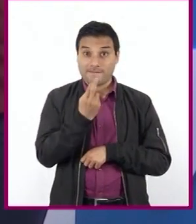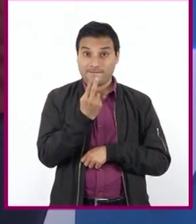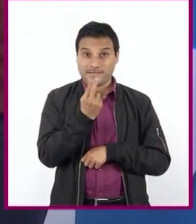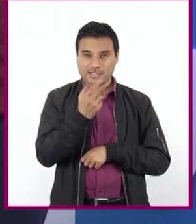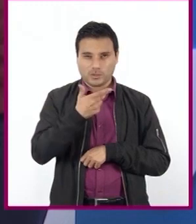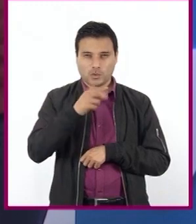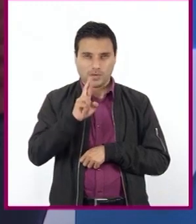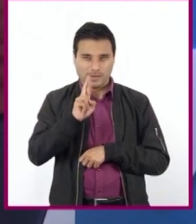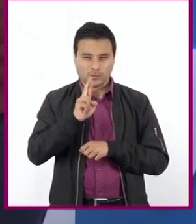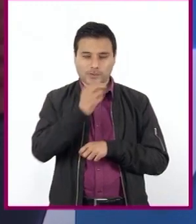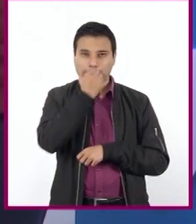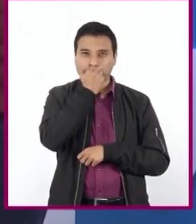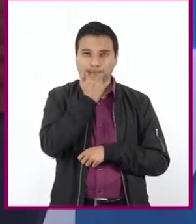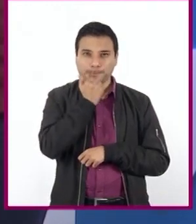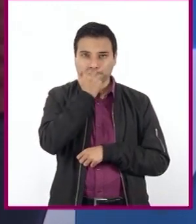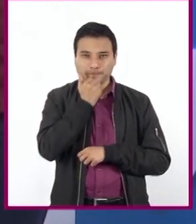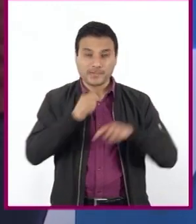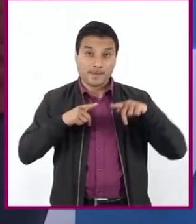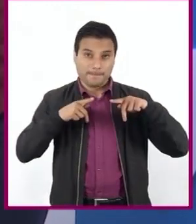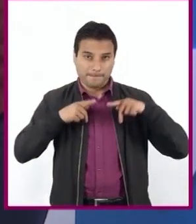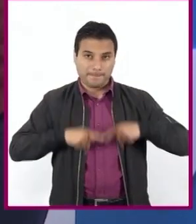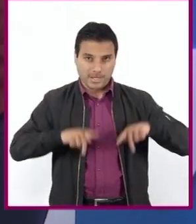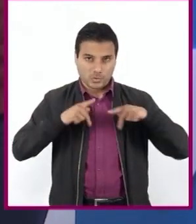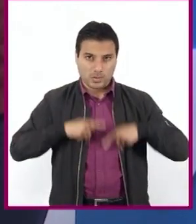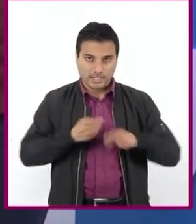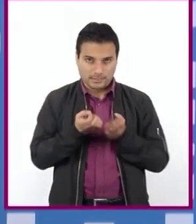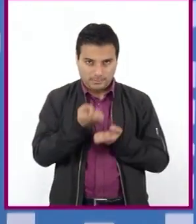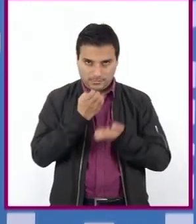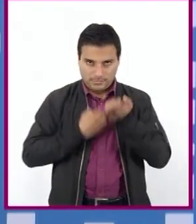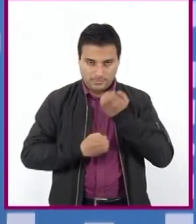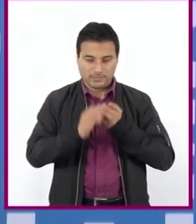azúcar para personas sin actividades físicas.